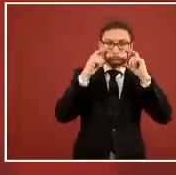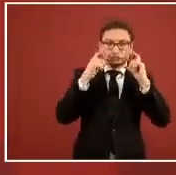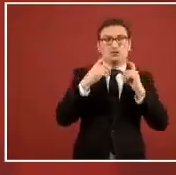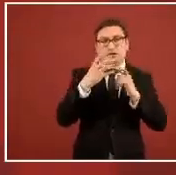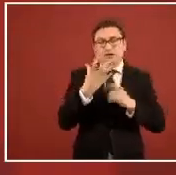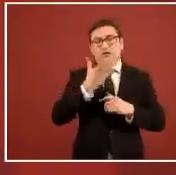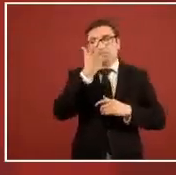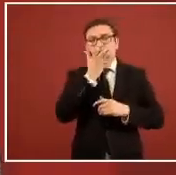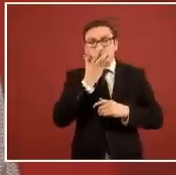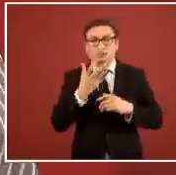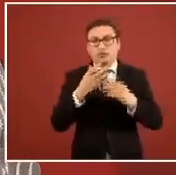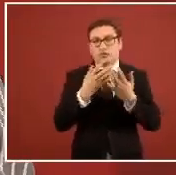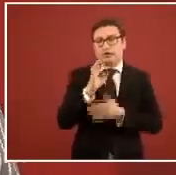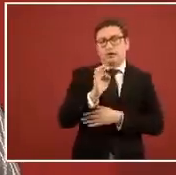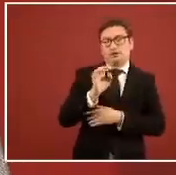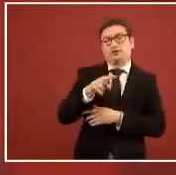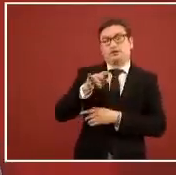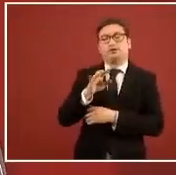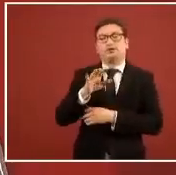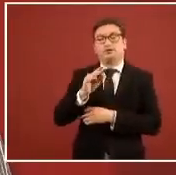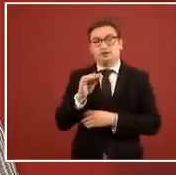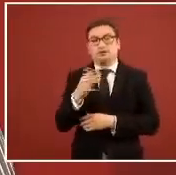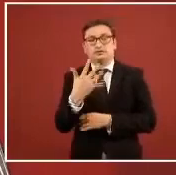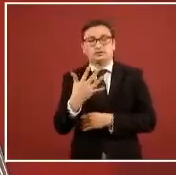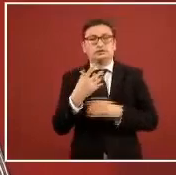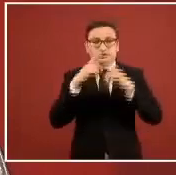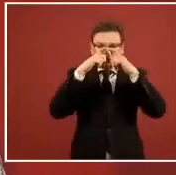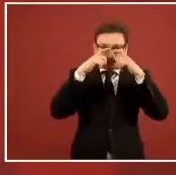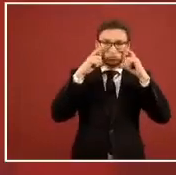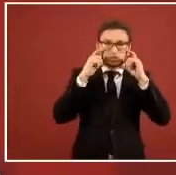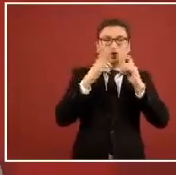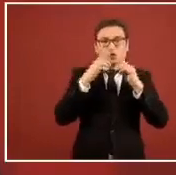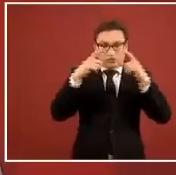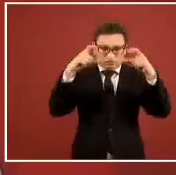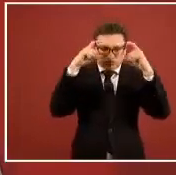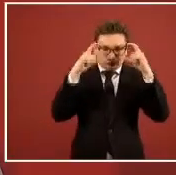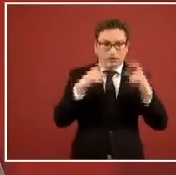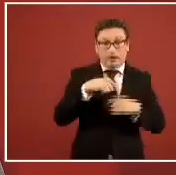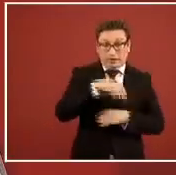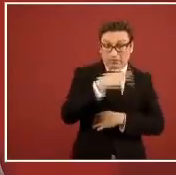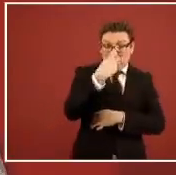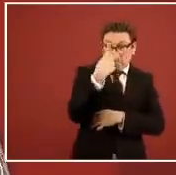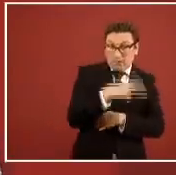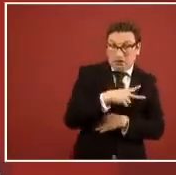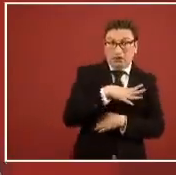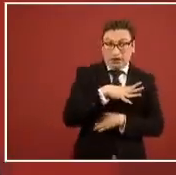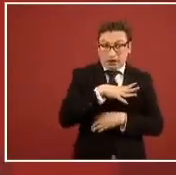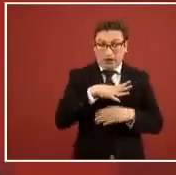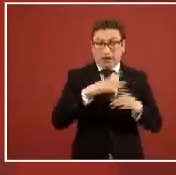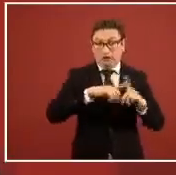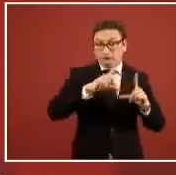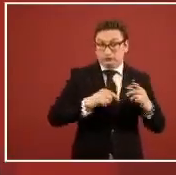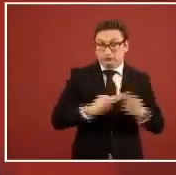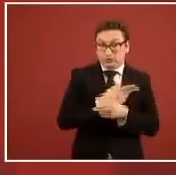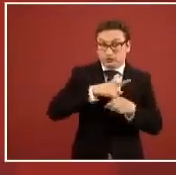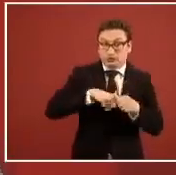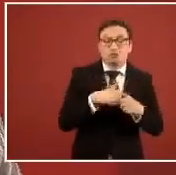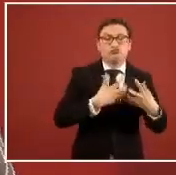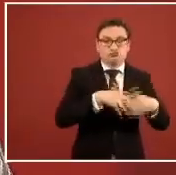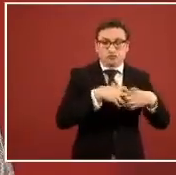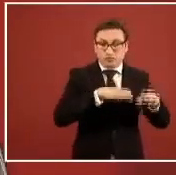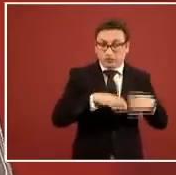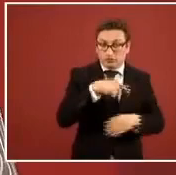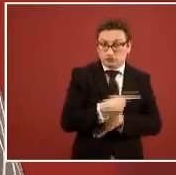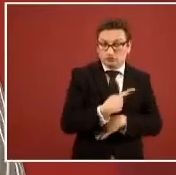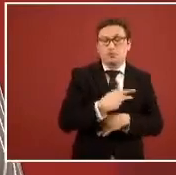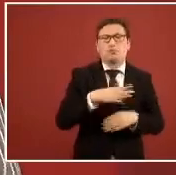las mascarillas, las N95, los gogles, etcétera. Eso no porque México tenga una compañía nacional productora de esto, sino